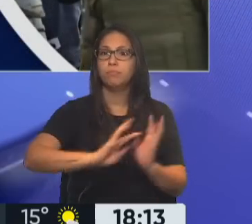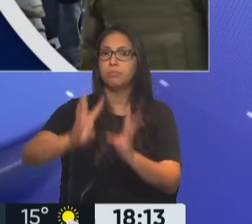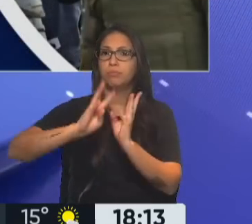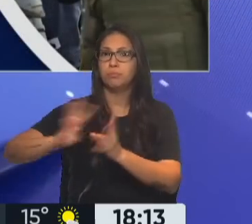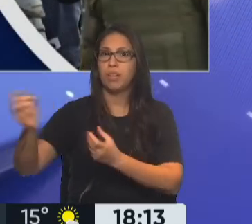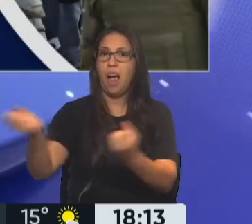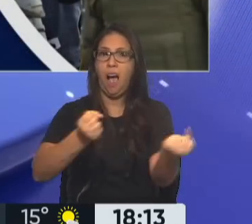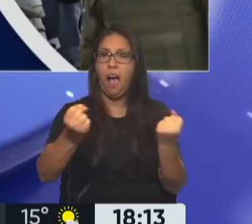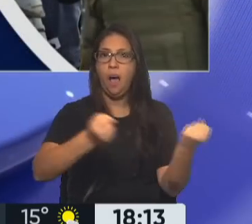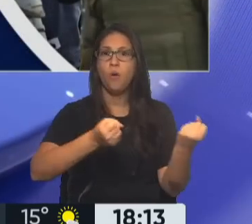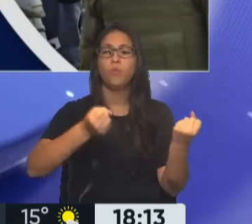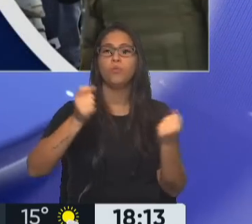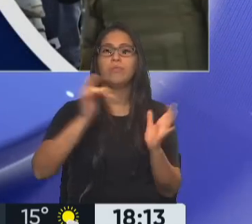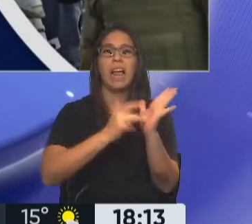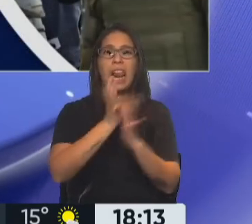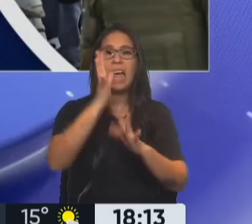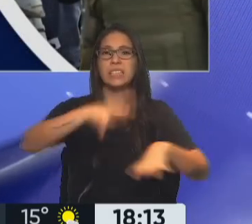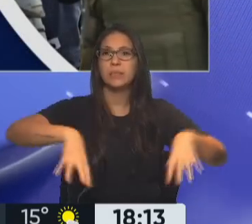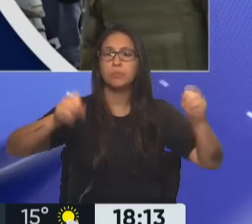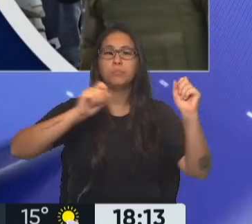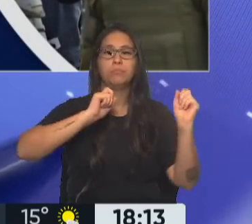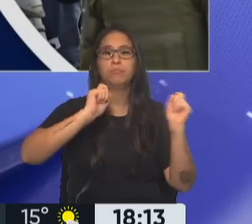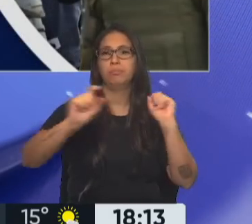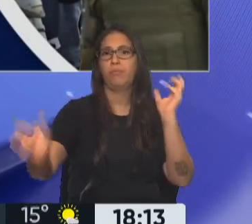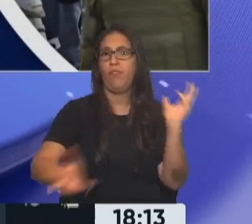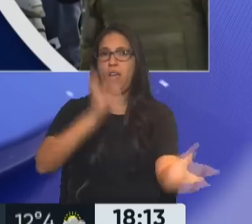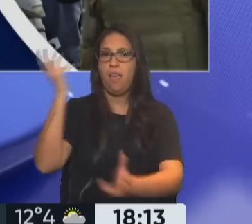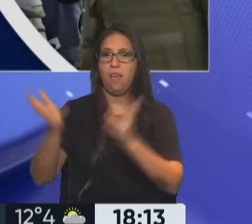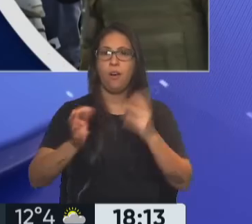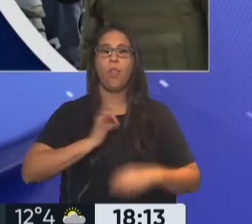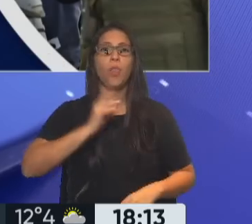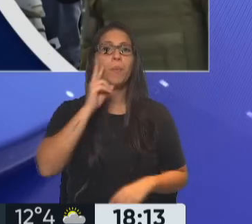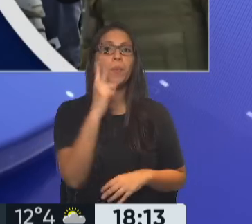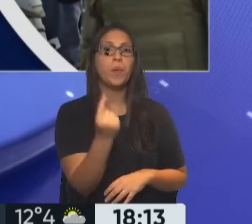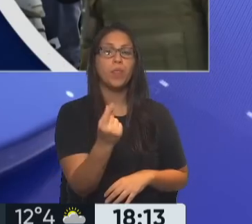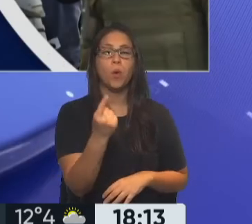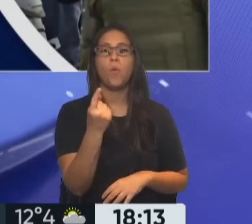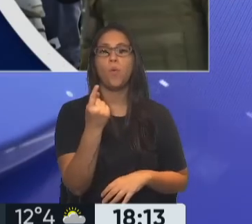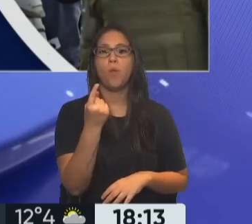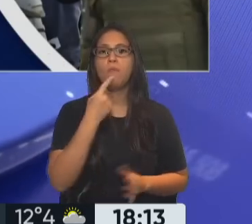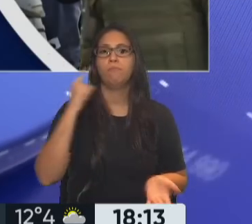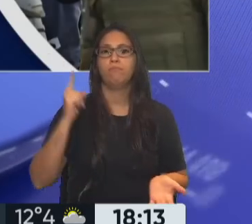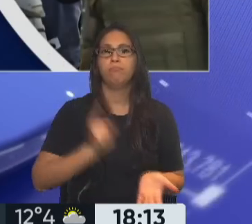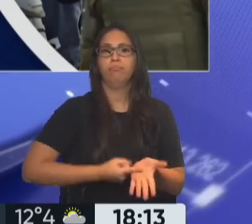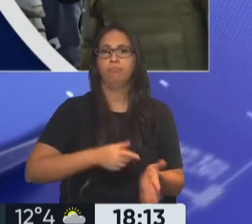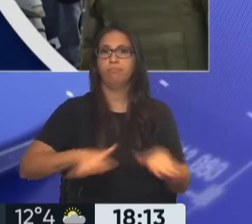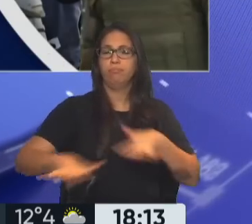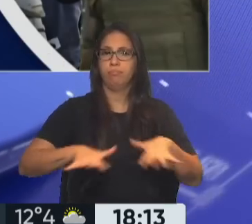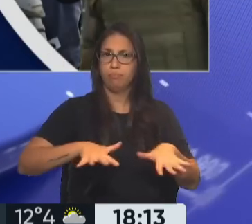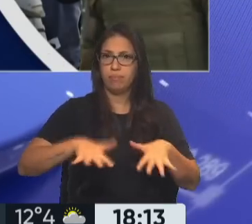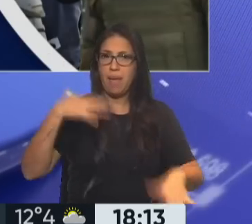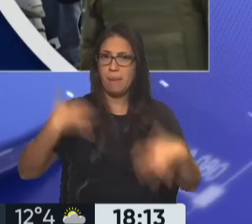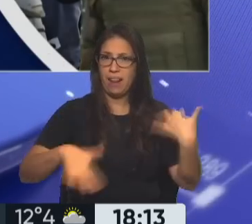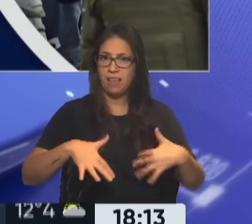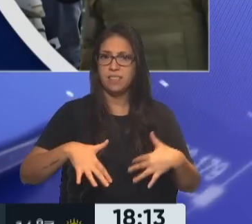y también iglesias en el sur de Chile. 2021, declaración del estado de excepción en el sur de Chile